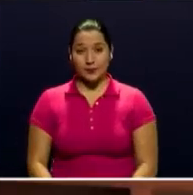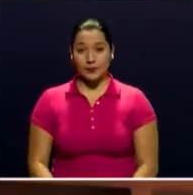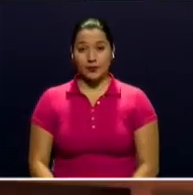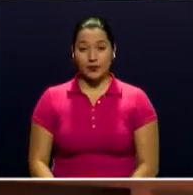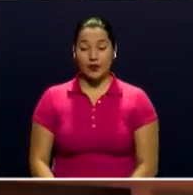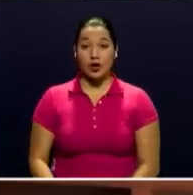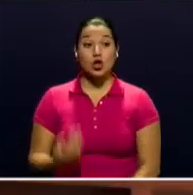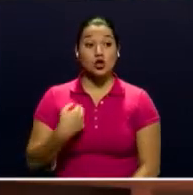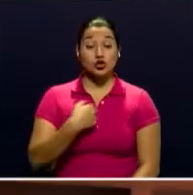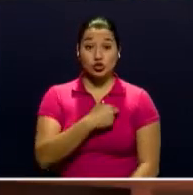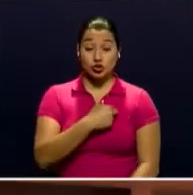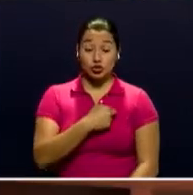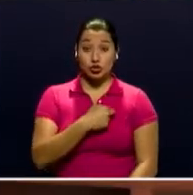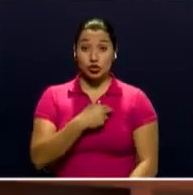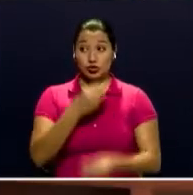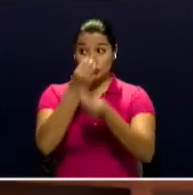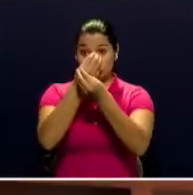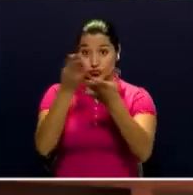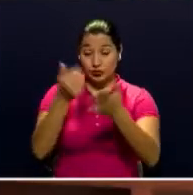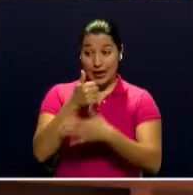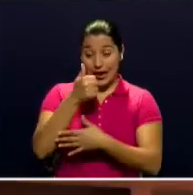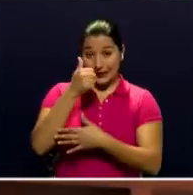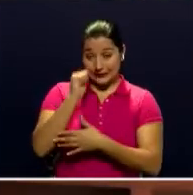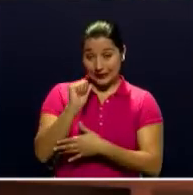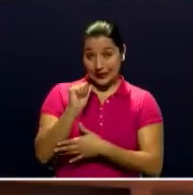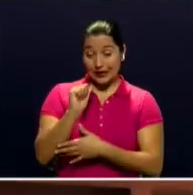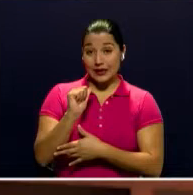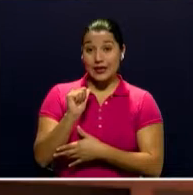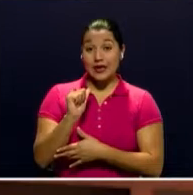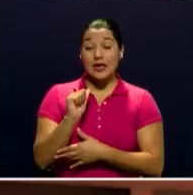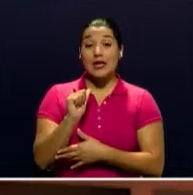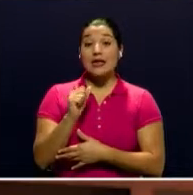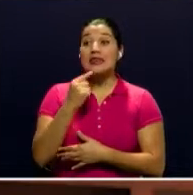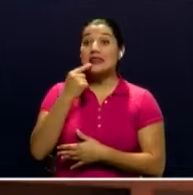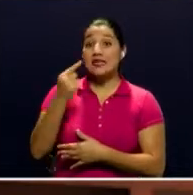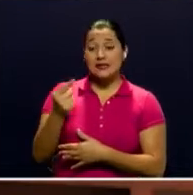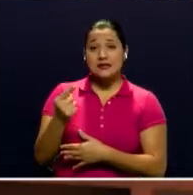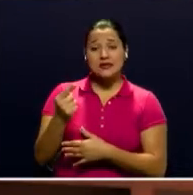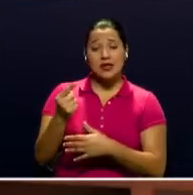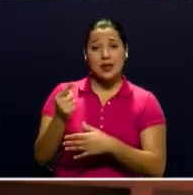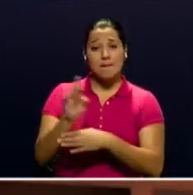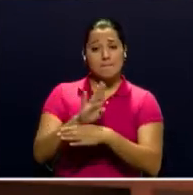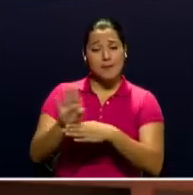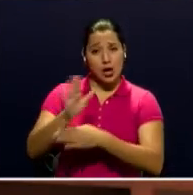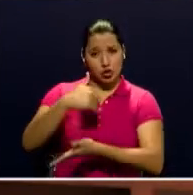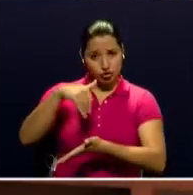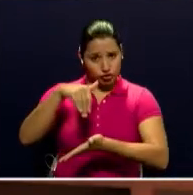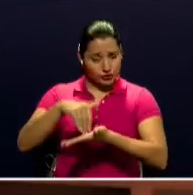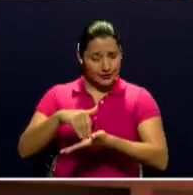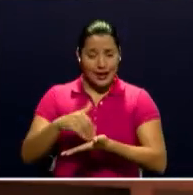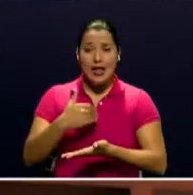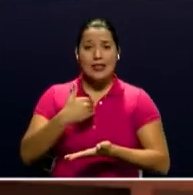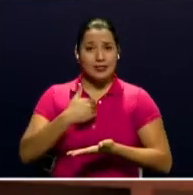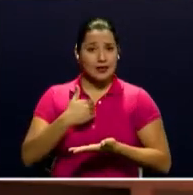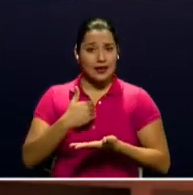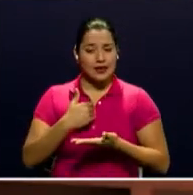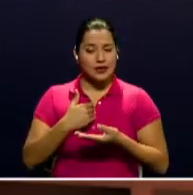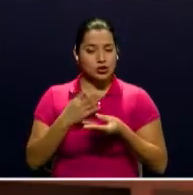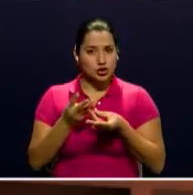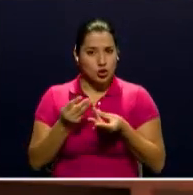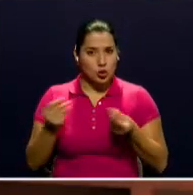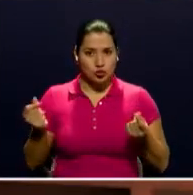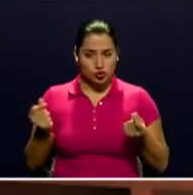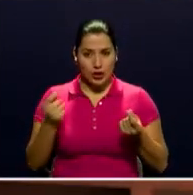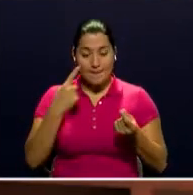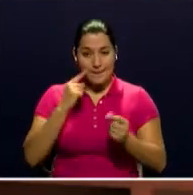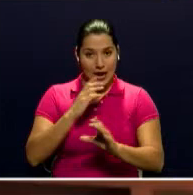En el comunicado que realizó el día de ayer, pues nos recuerda que ellos tienen herramientas adicionales a lo que es la política monetaria y